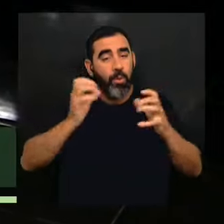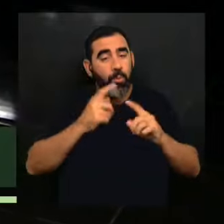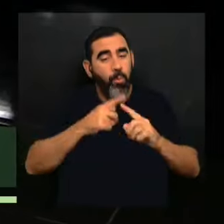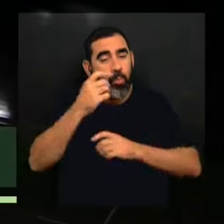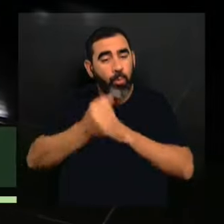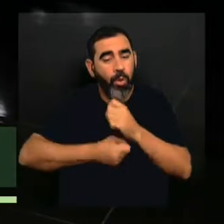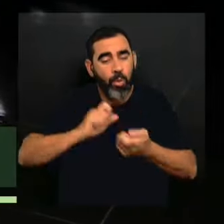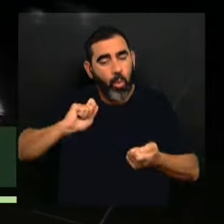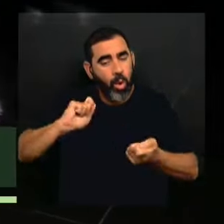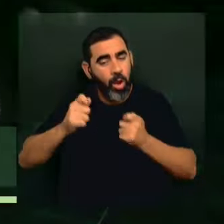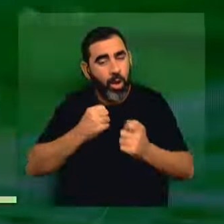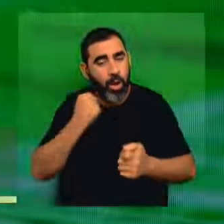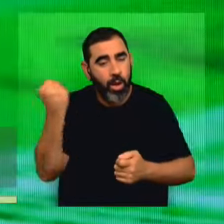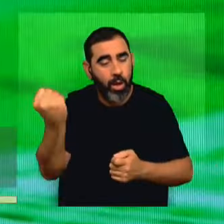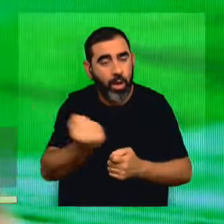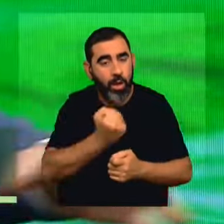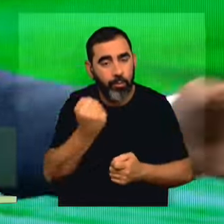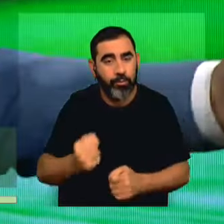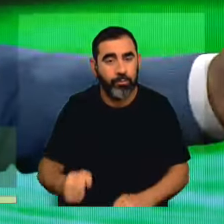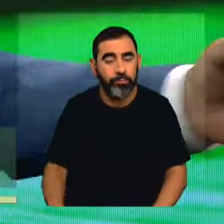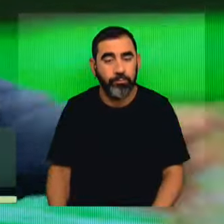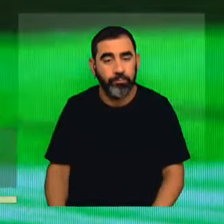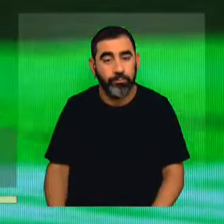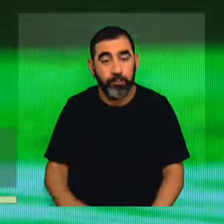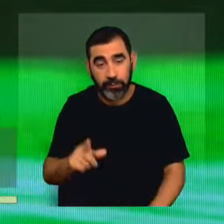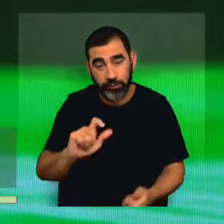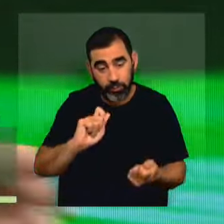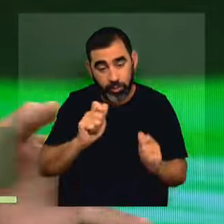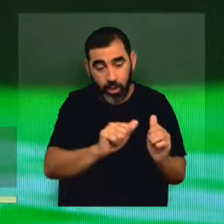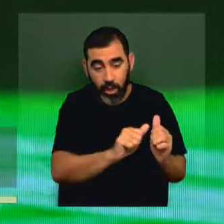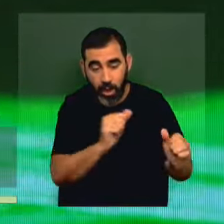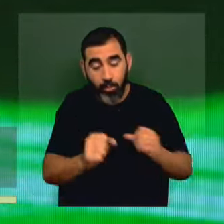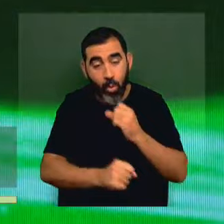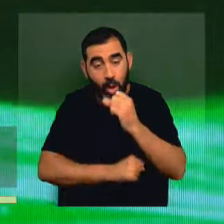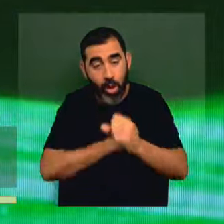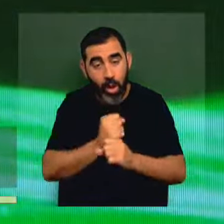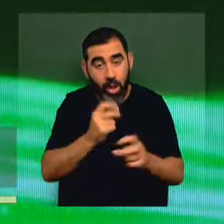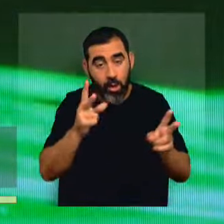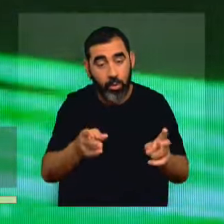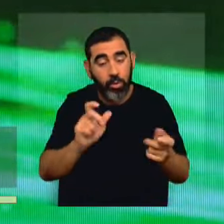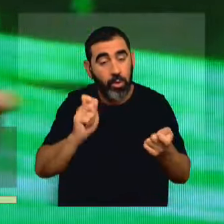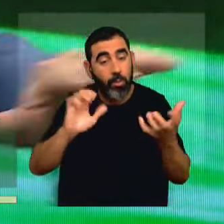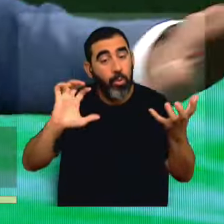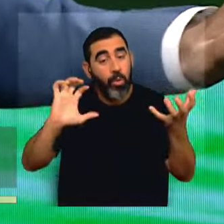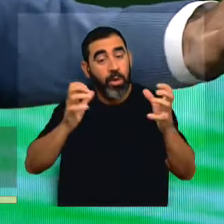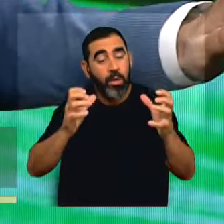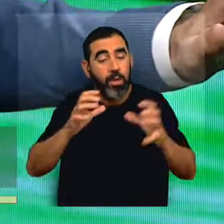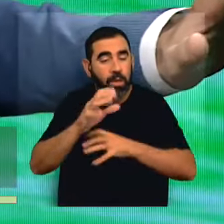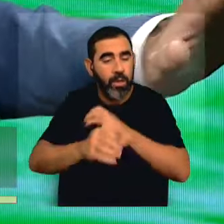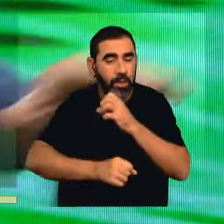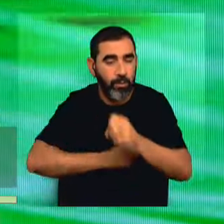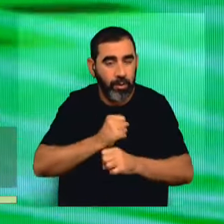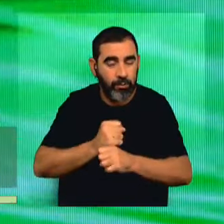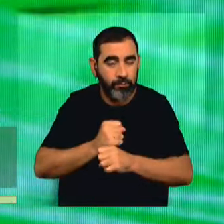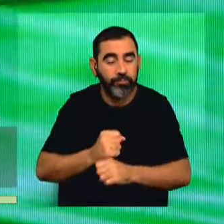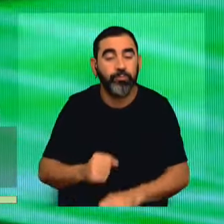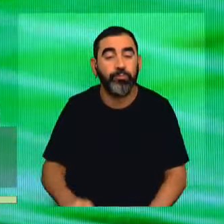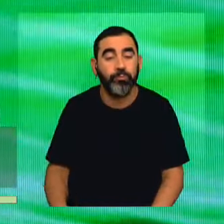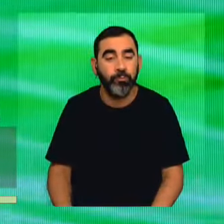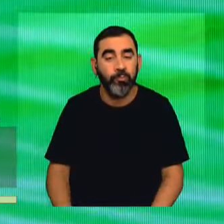cambia mucho s superpuesto a esa variabilidad que es año a año está el cambio climático que es una tendencia a largo plazo